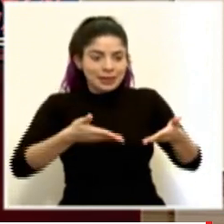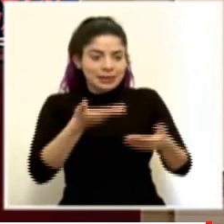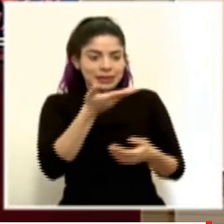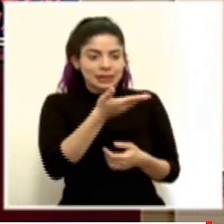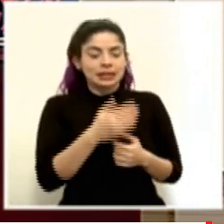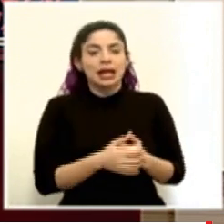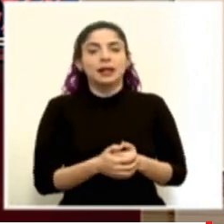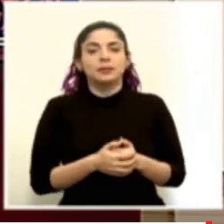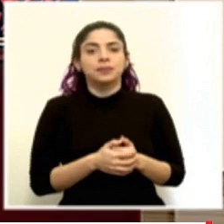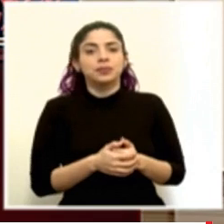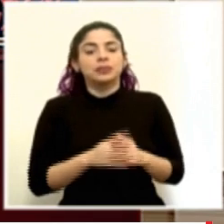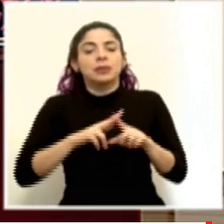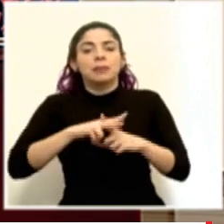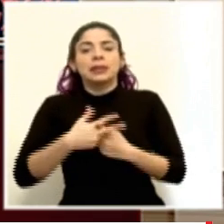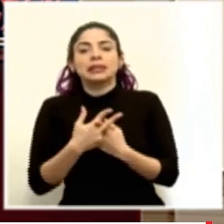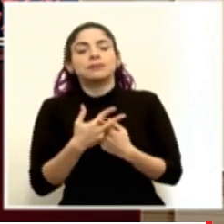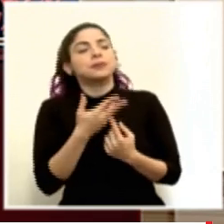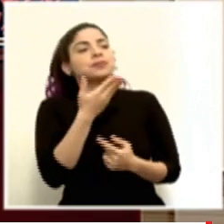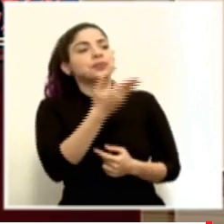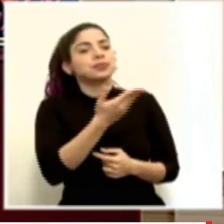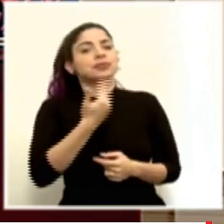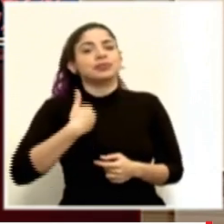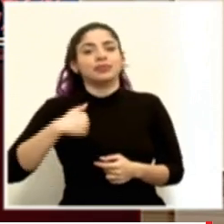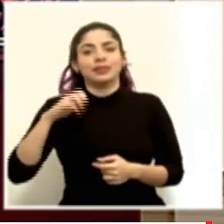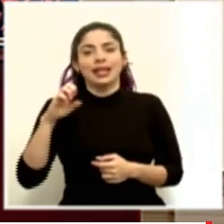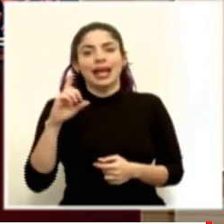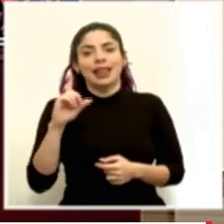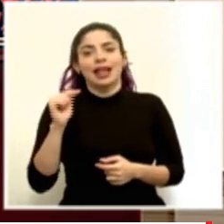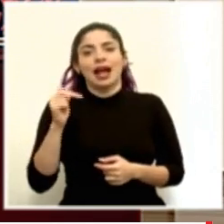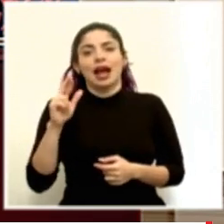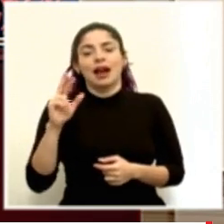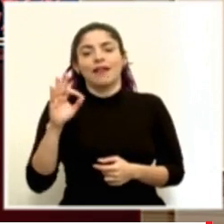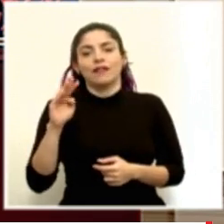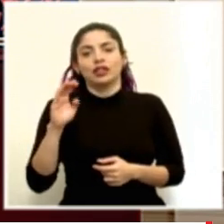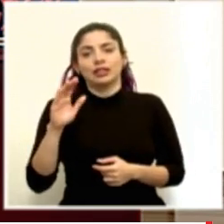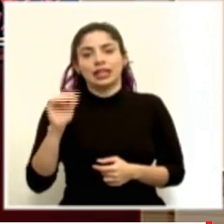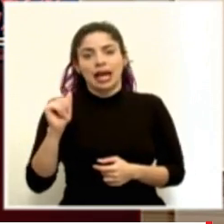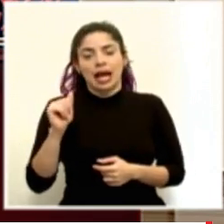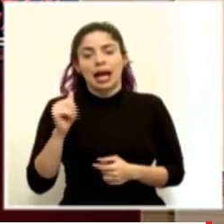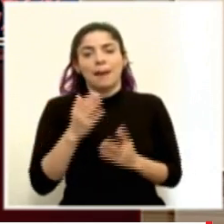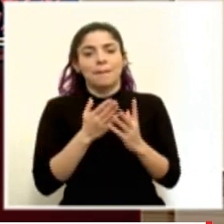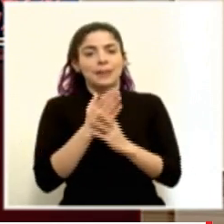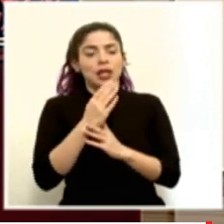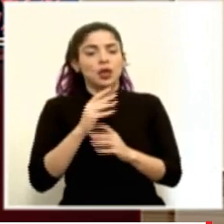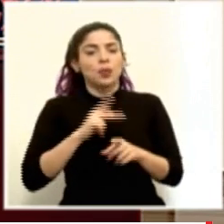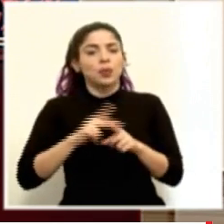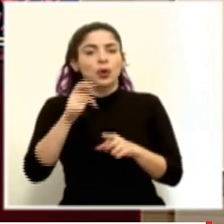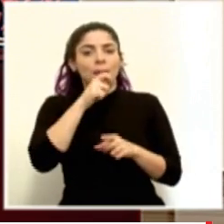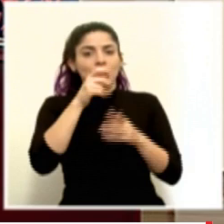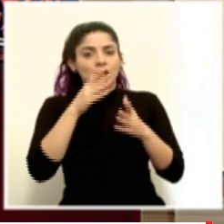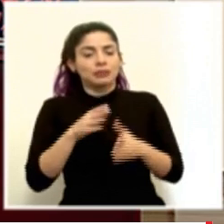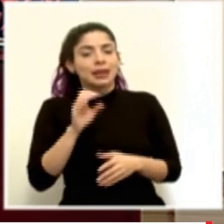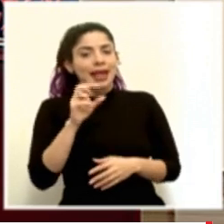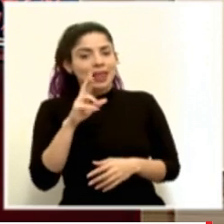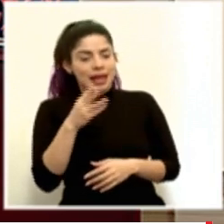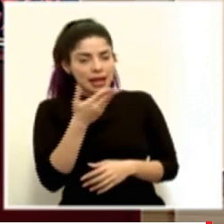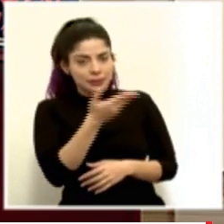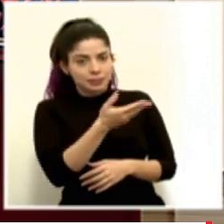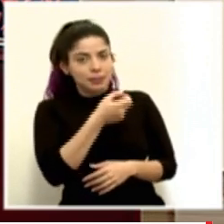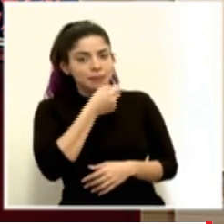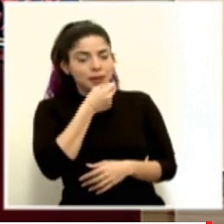presencialmente. Vamos a iniciar con el señor Edgar Fonseca del medio Puro Periodismo. Por favor, don Edgar,